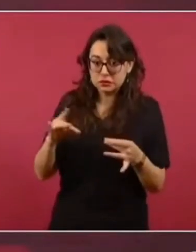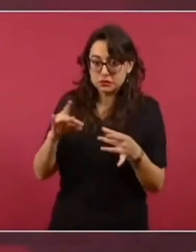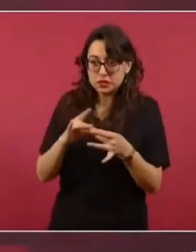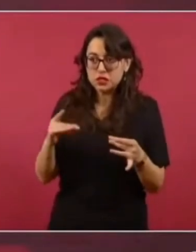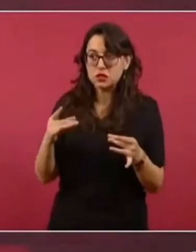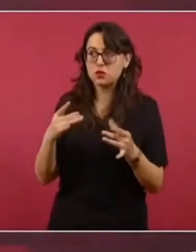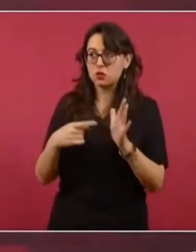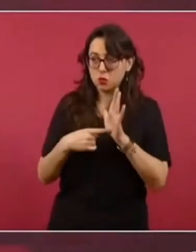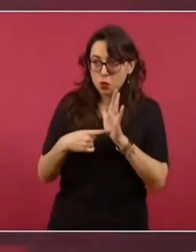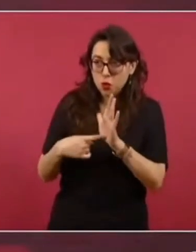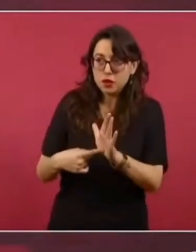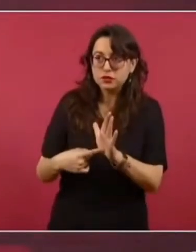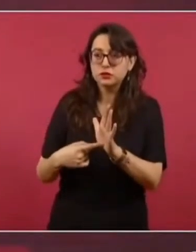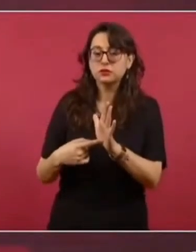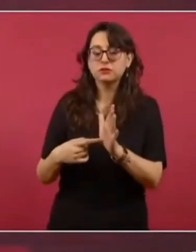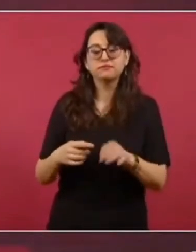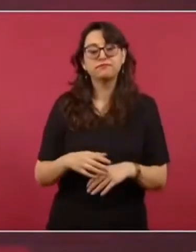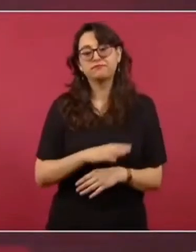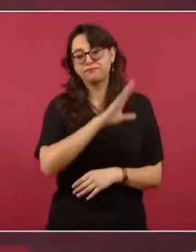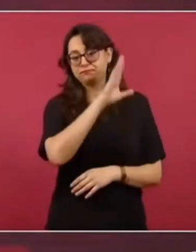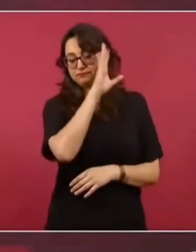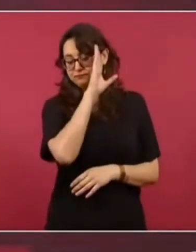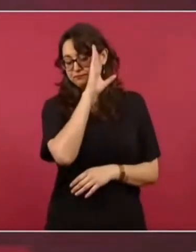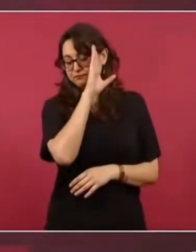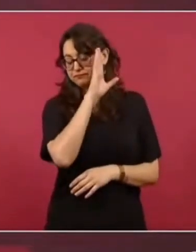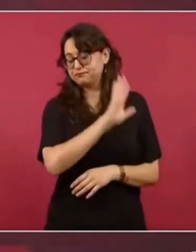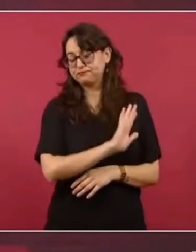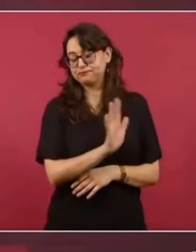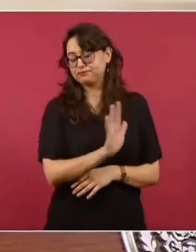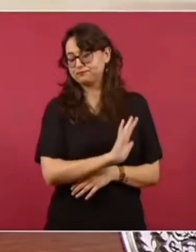de que está manipulado.